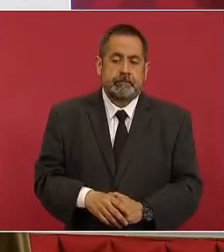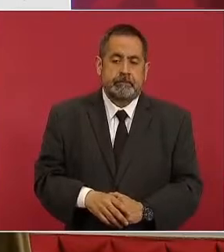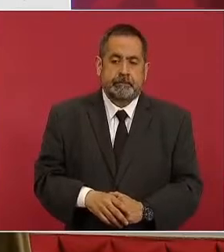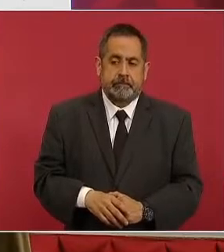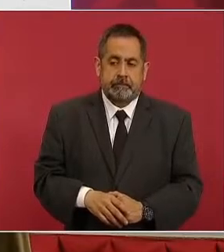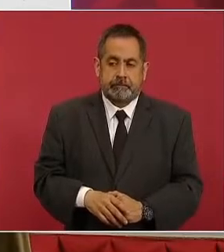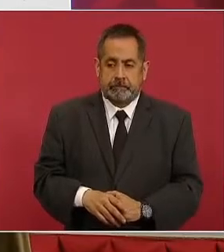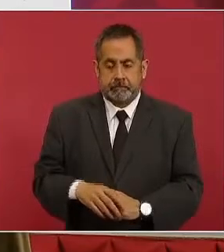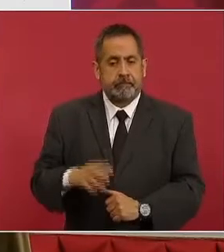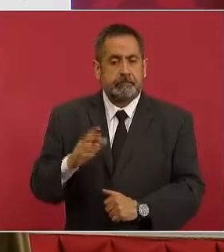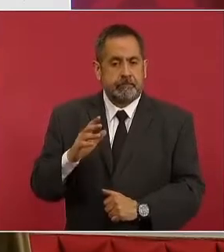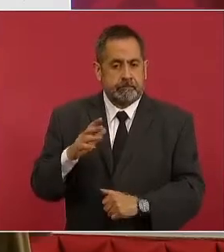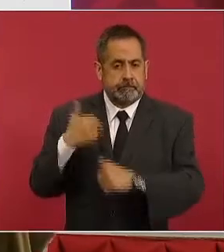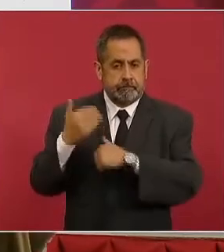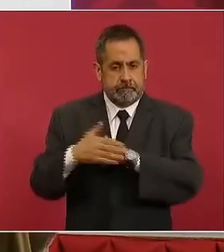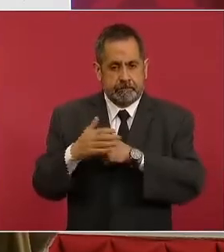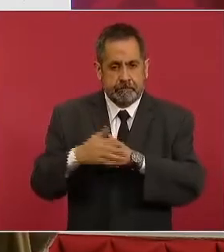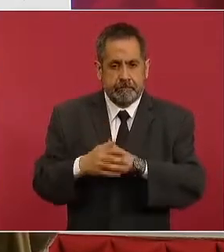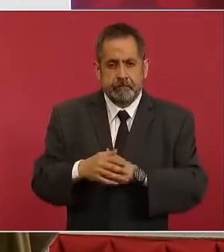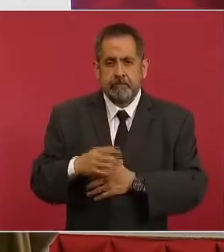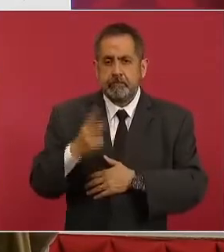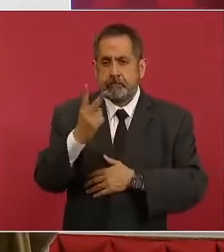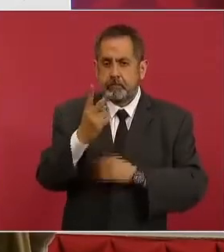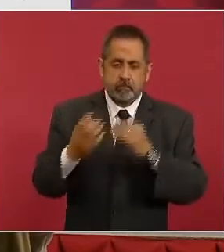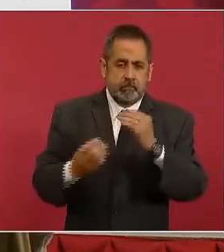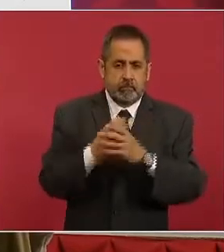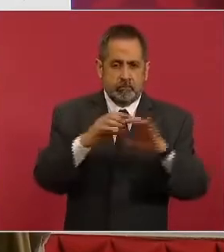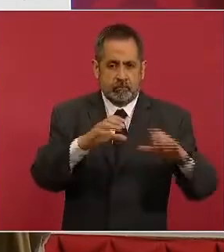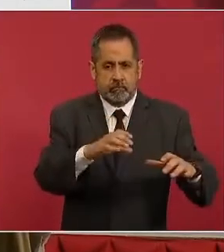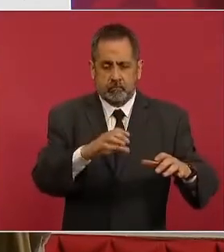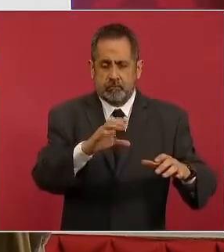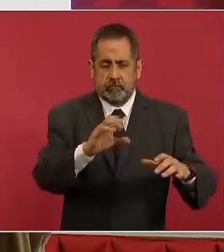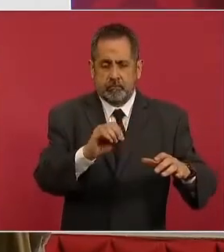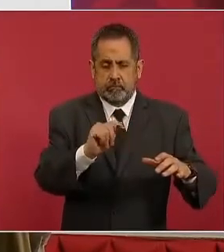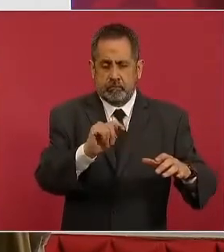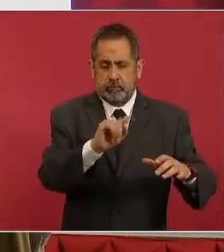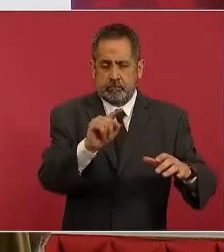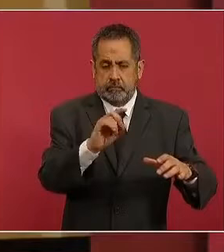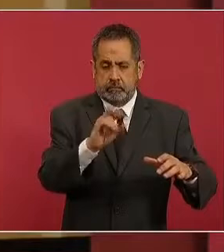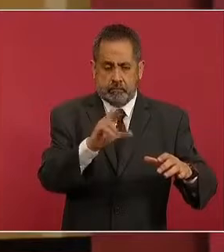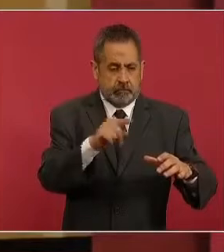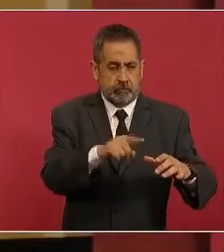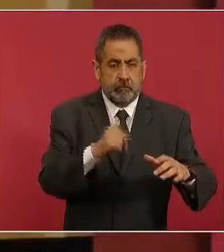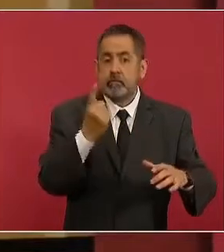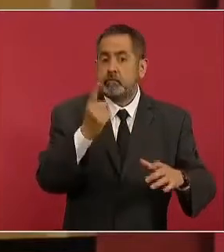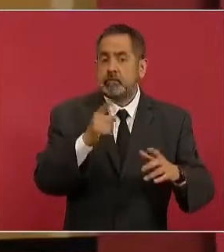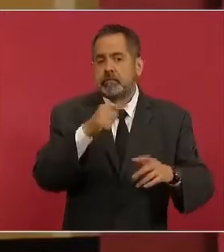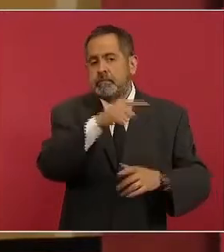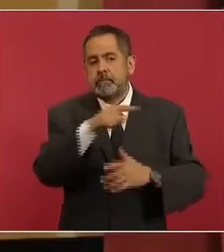Y se construirán 2 coquizadoras, una en Tula, ya en proceso,